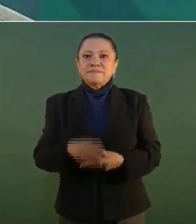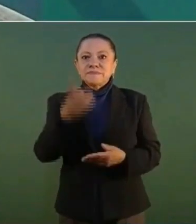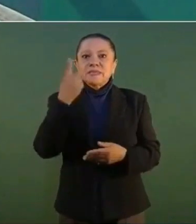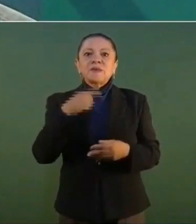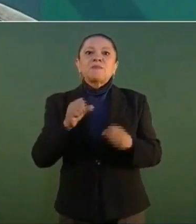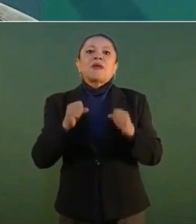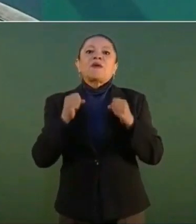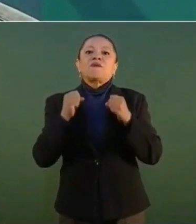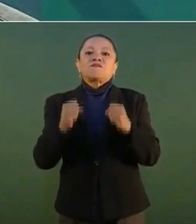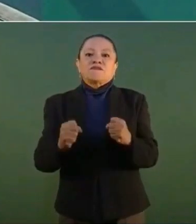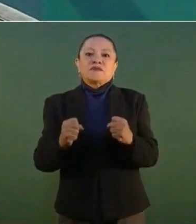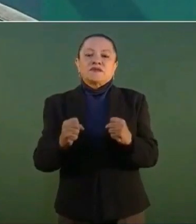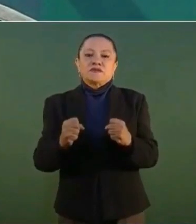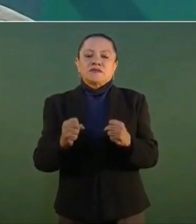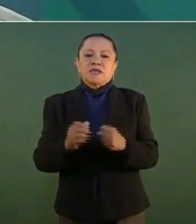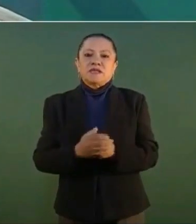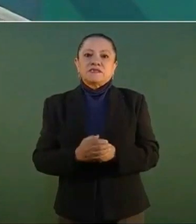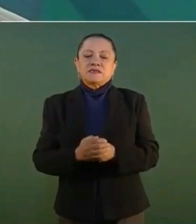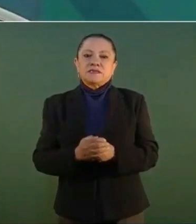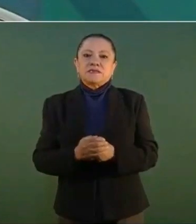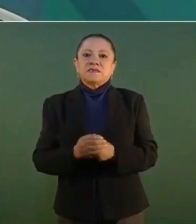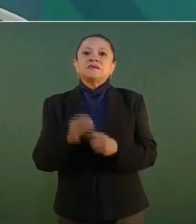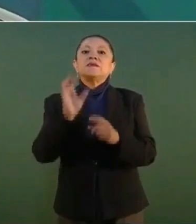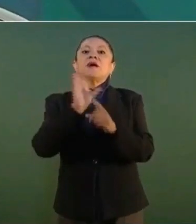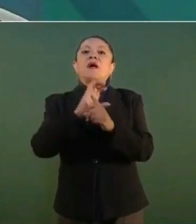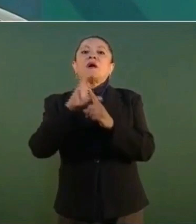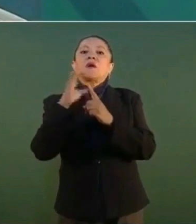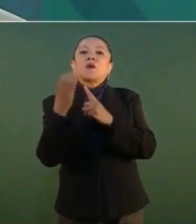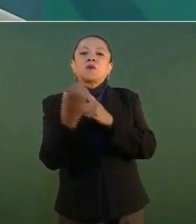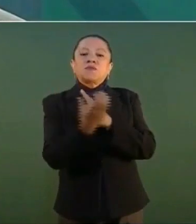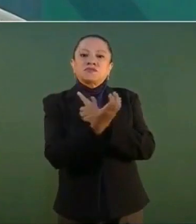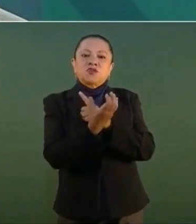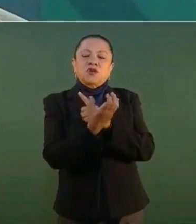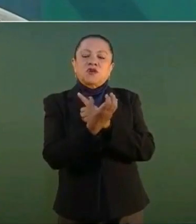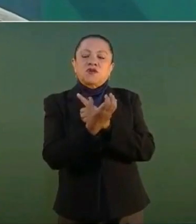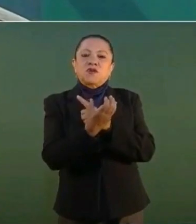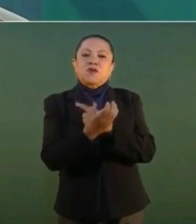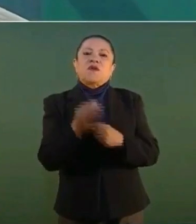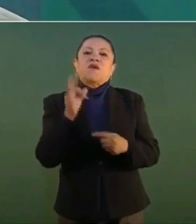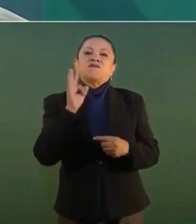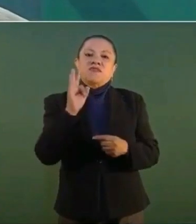fortalecer a la Comisión Federal de Electricidad